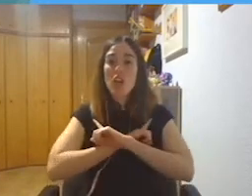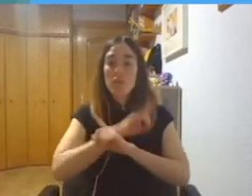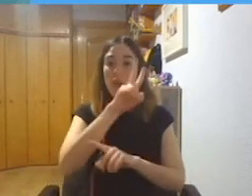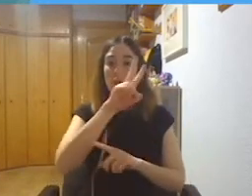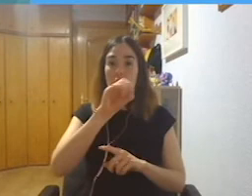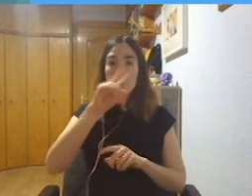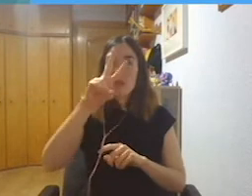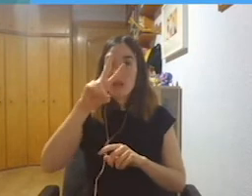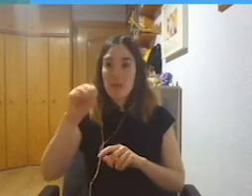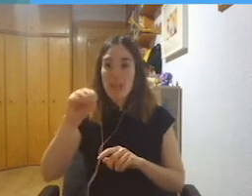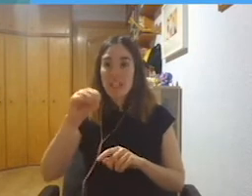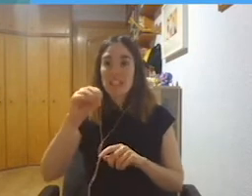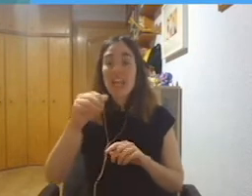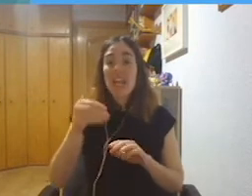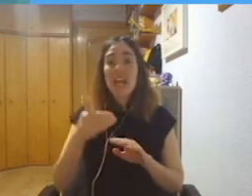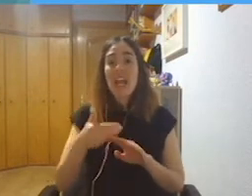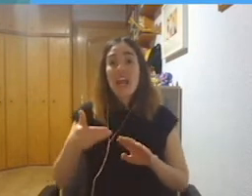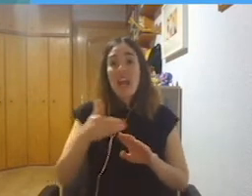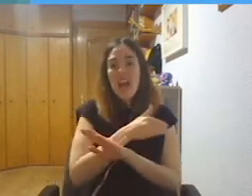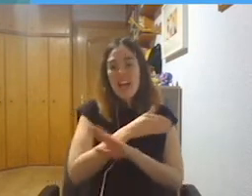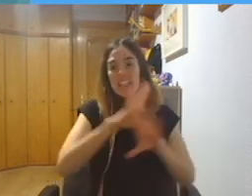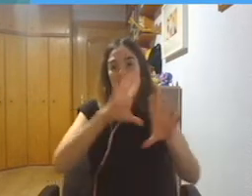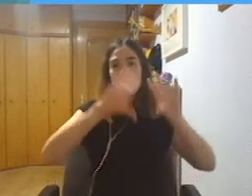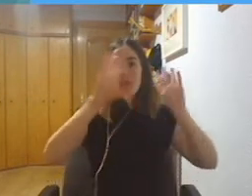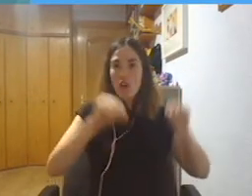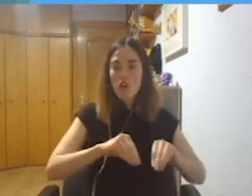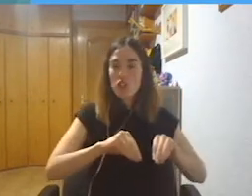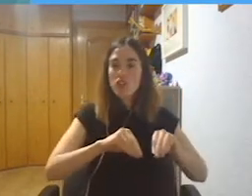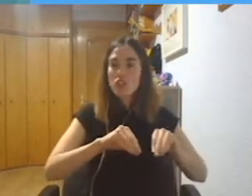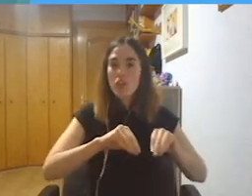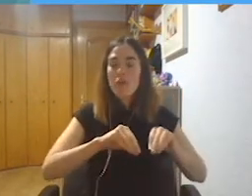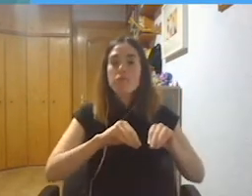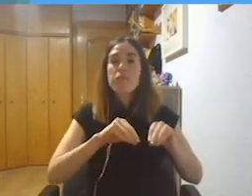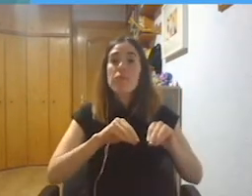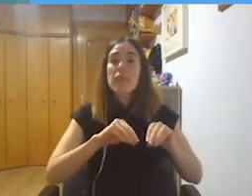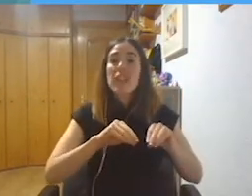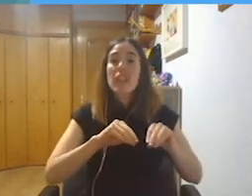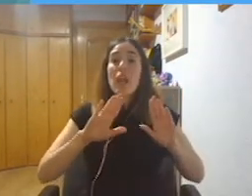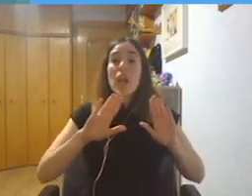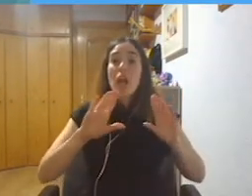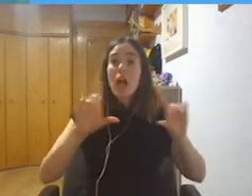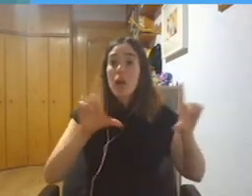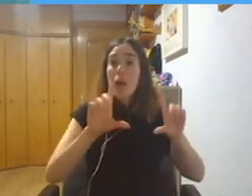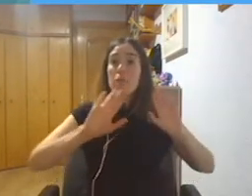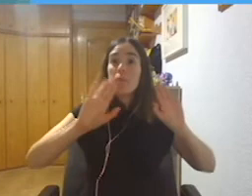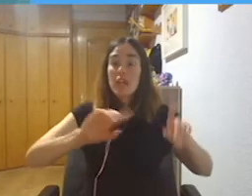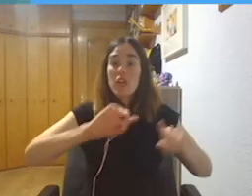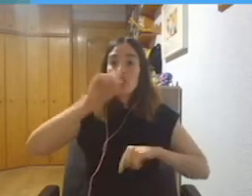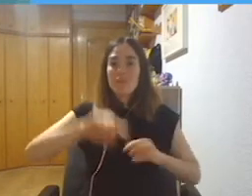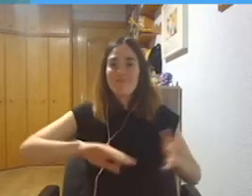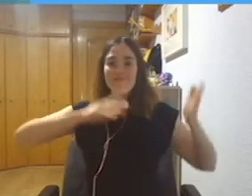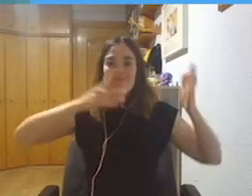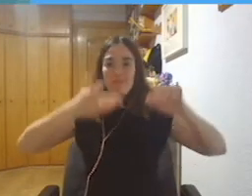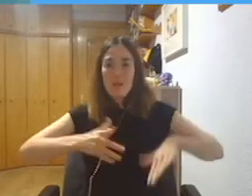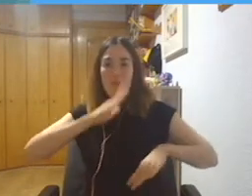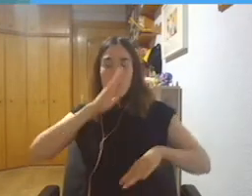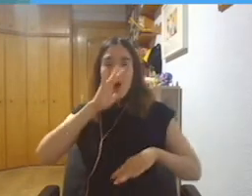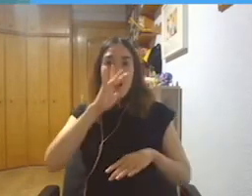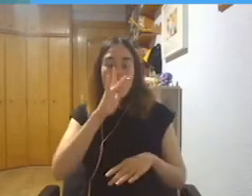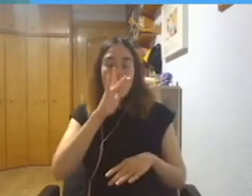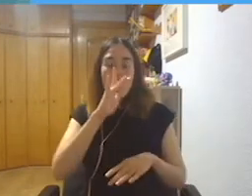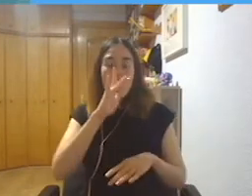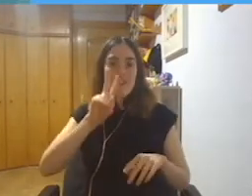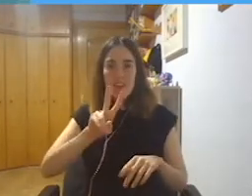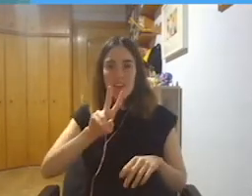de 2020, un mes antes había sido el apagón analógico, pero es bastante extrapolable a la televisión que se ve hoy en